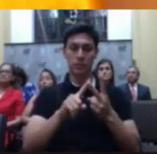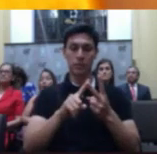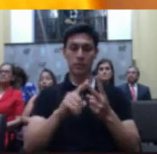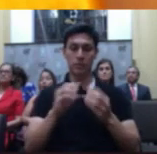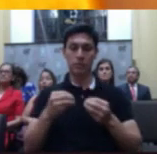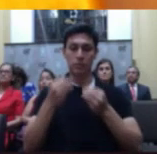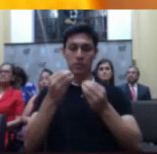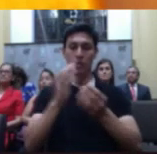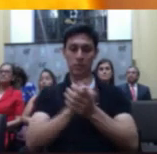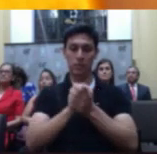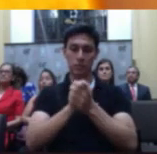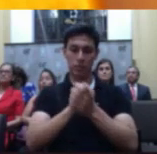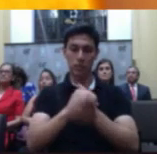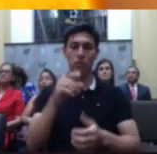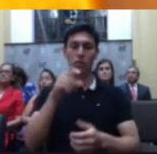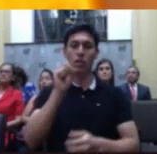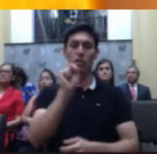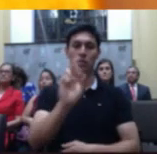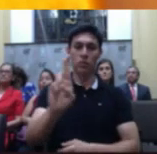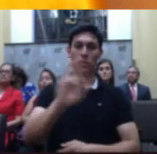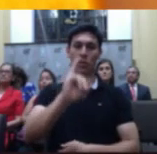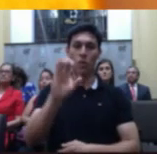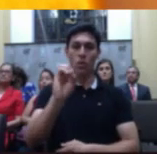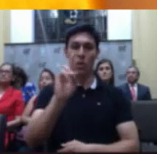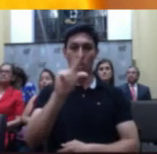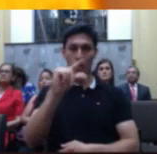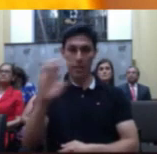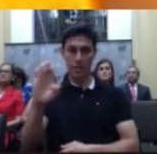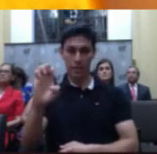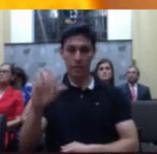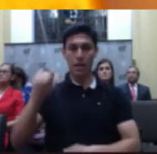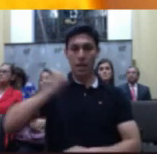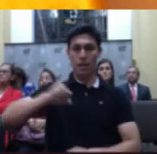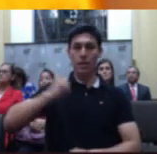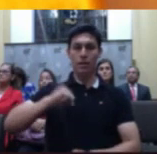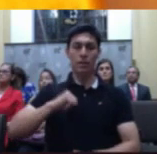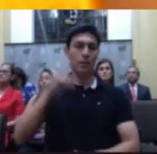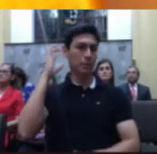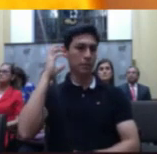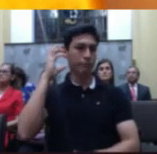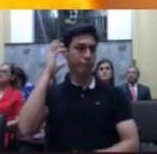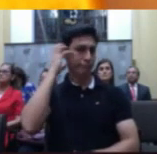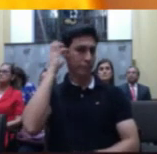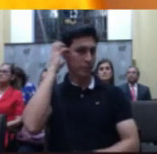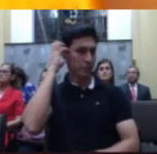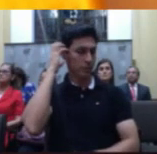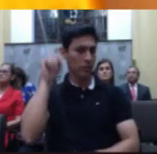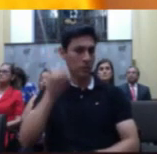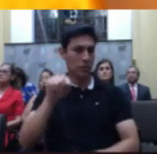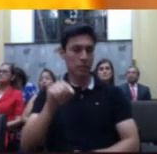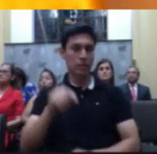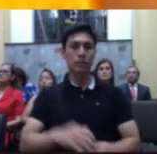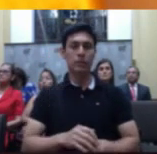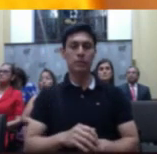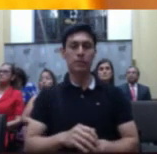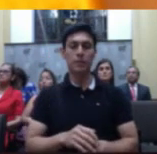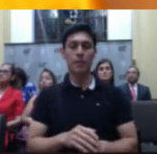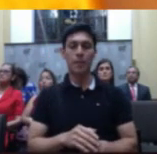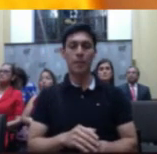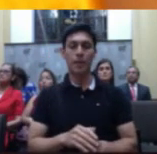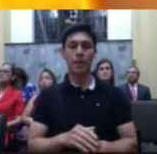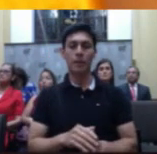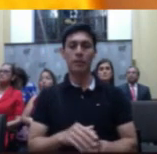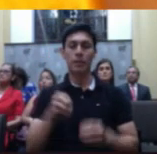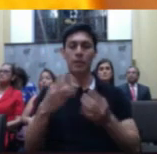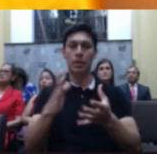presente moción de saludo al señor Jorge Muñoz Wells, alcalde de la Municipalidad Distrital de Miraflores, y por su intermedio, se haga extensivo